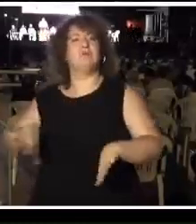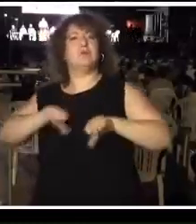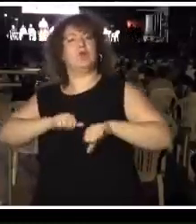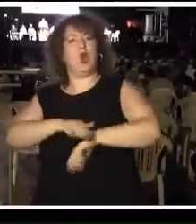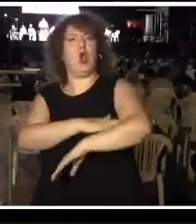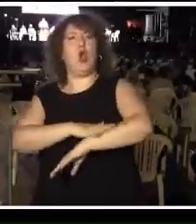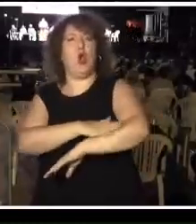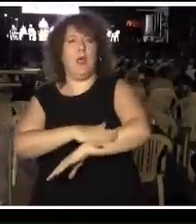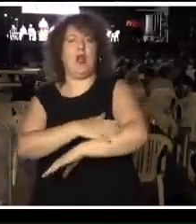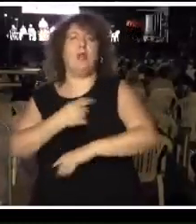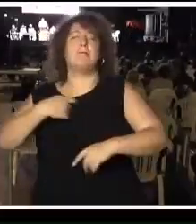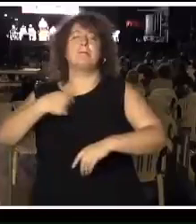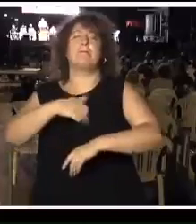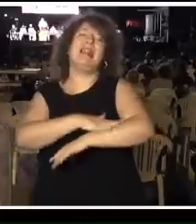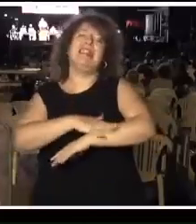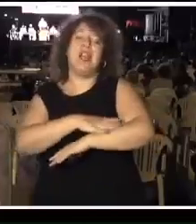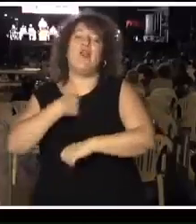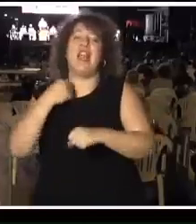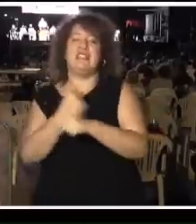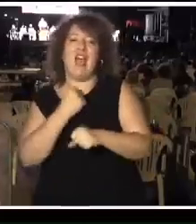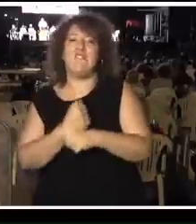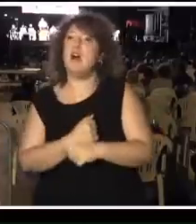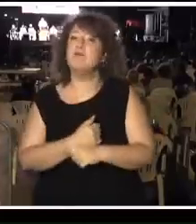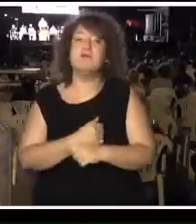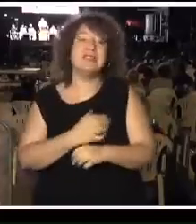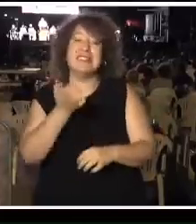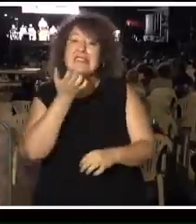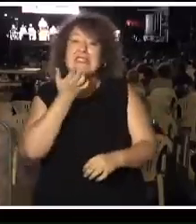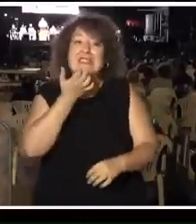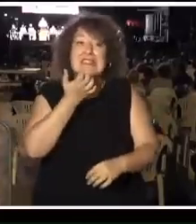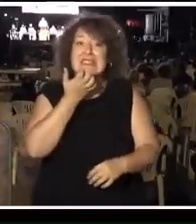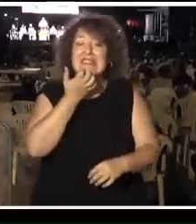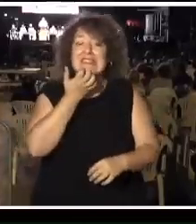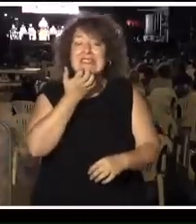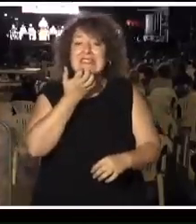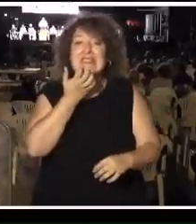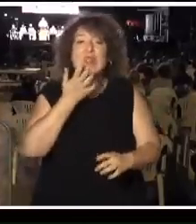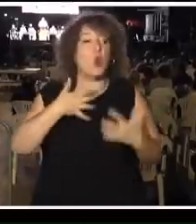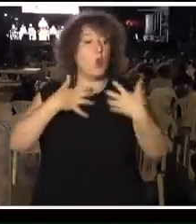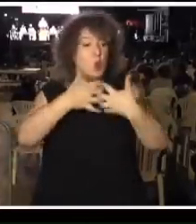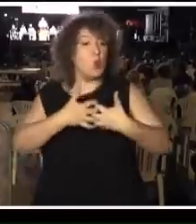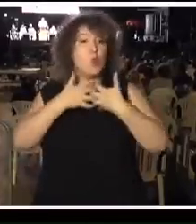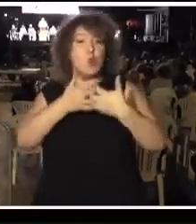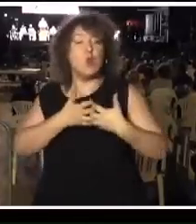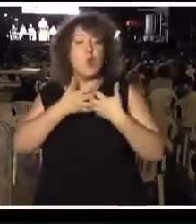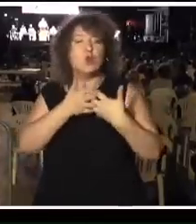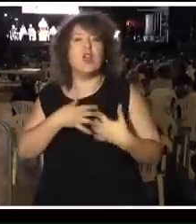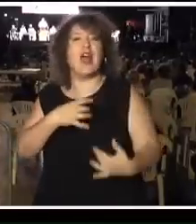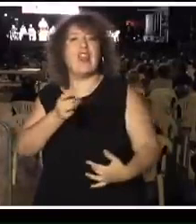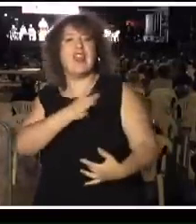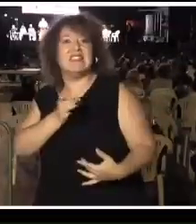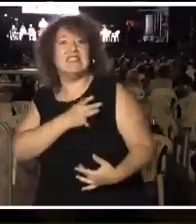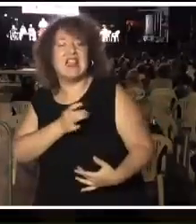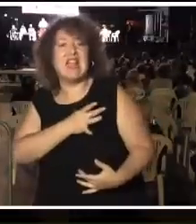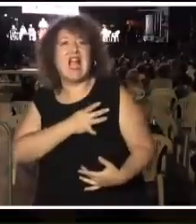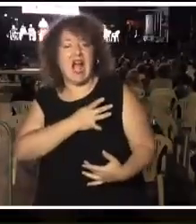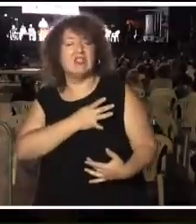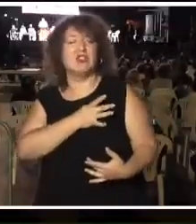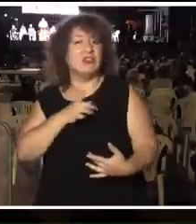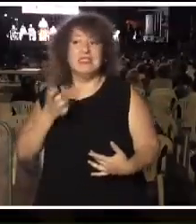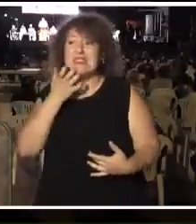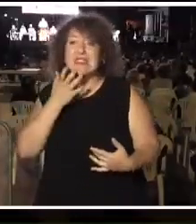de Trabajo. Logro que no habría sido posible sin la lucha de los sindicatos de